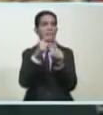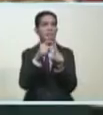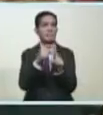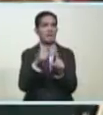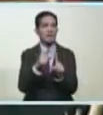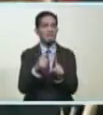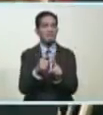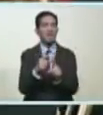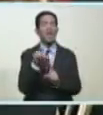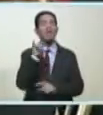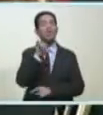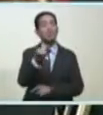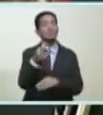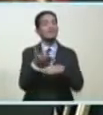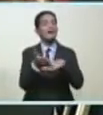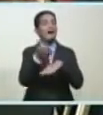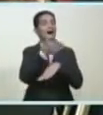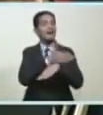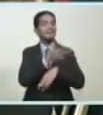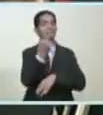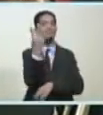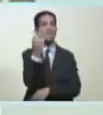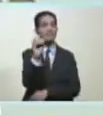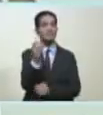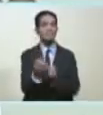el lunes antes del 20 de mayo.